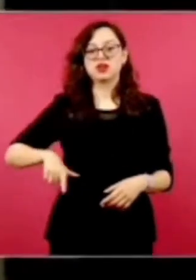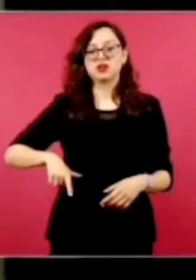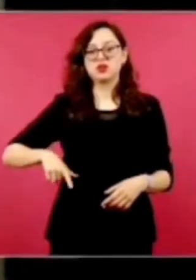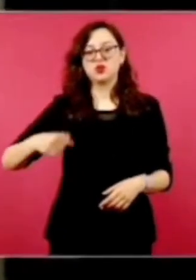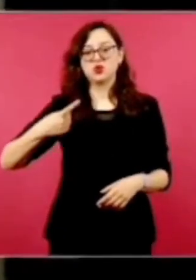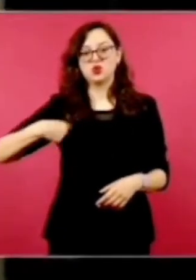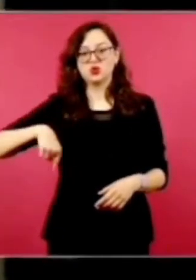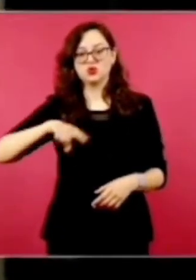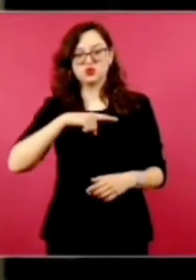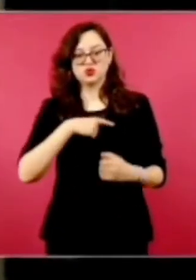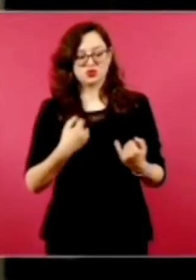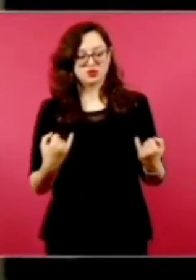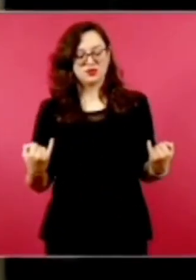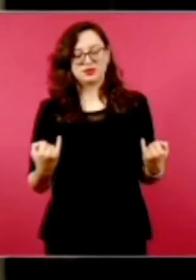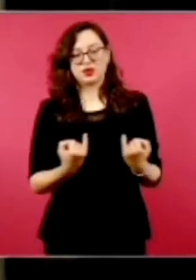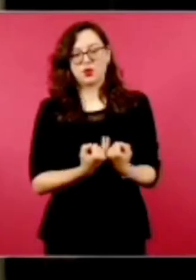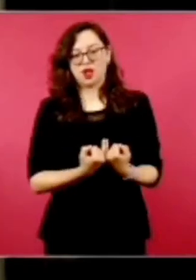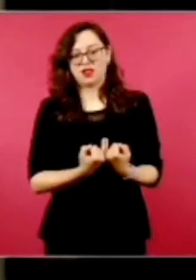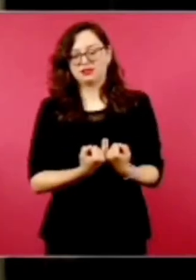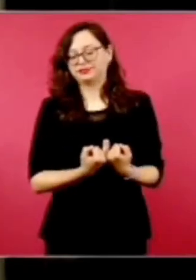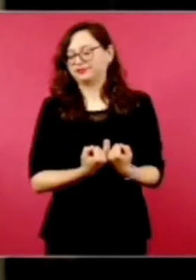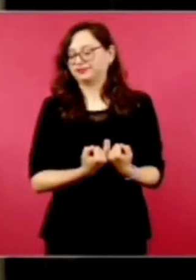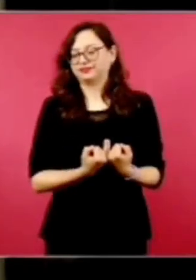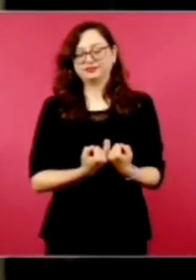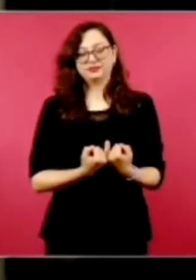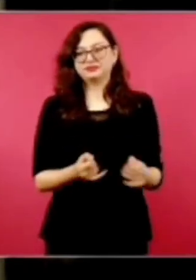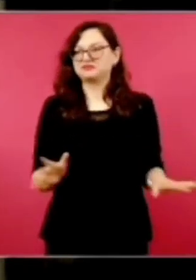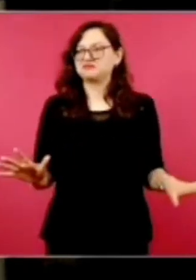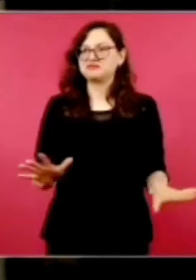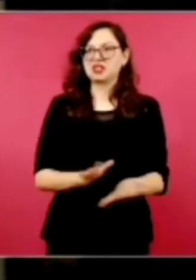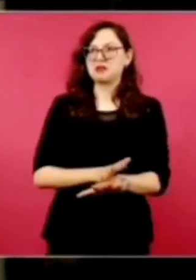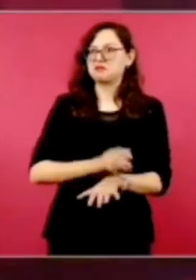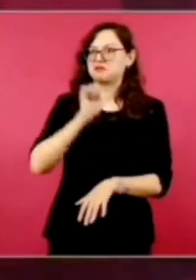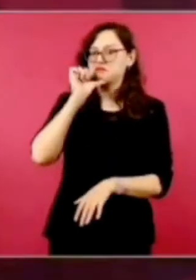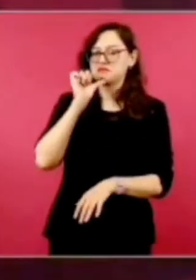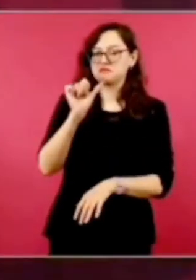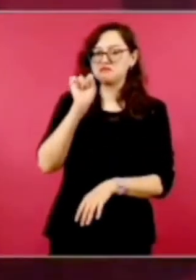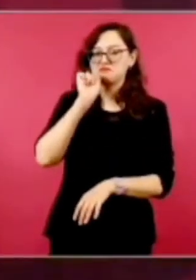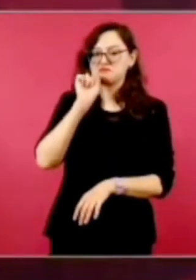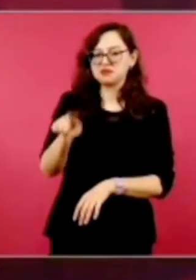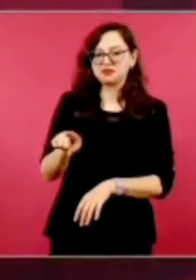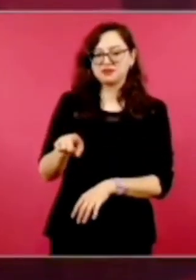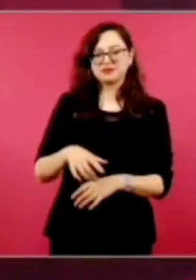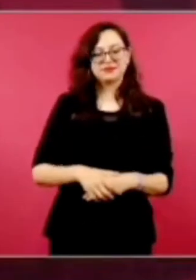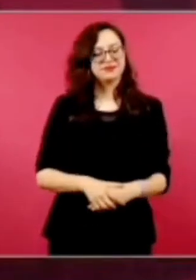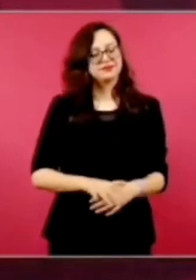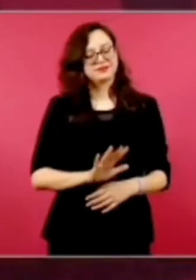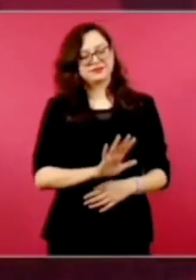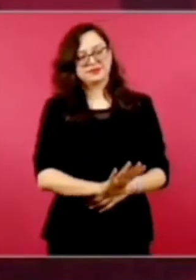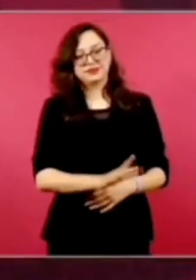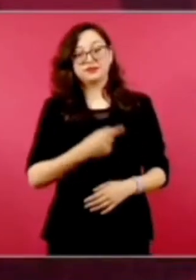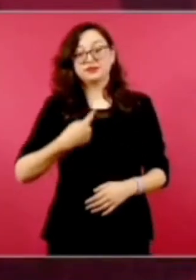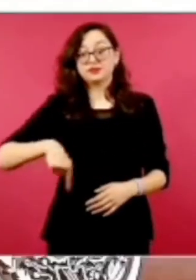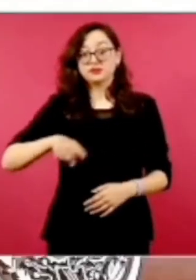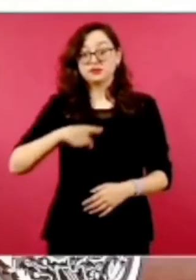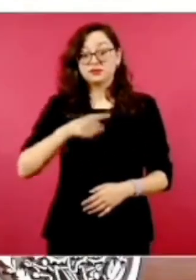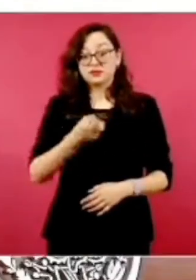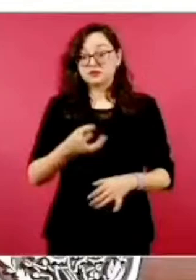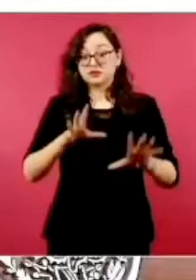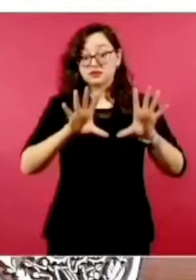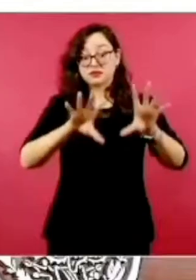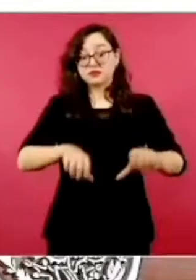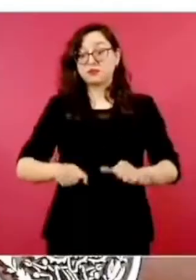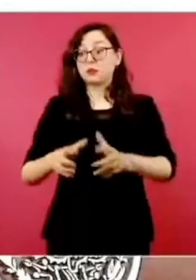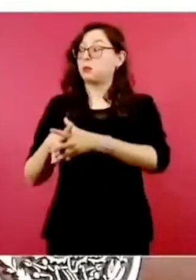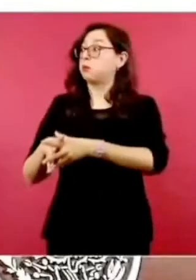de que no hubo cambio. Nosotros no desaparecemos, nosotros no violamos